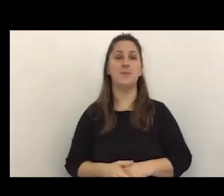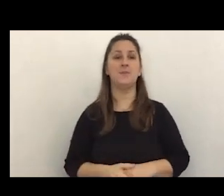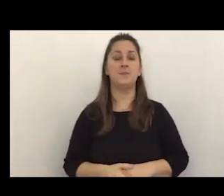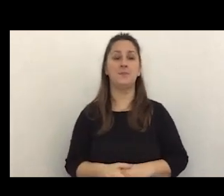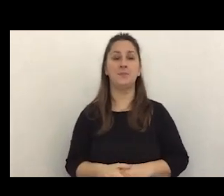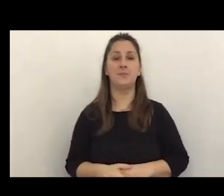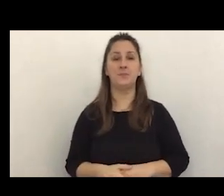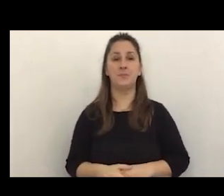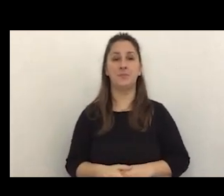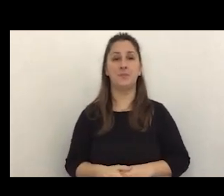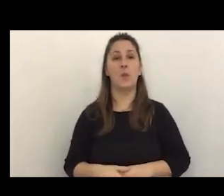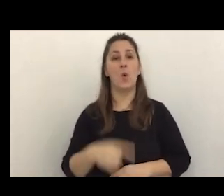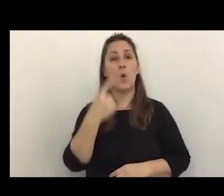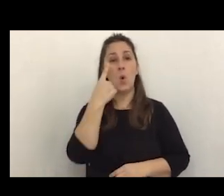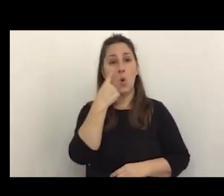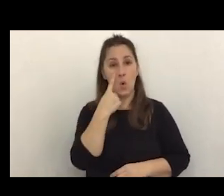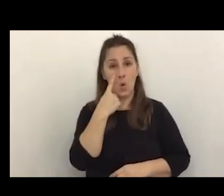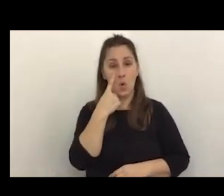puede ser,